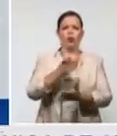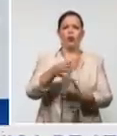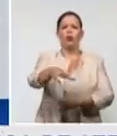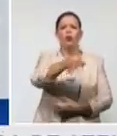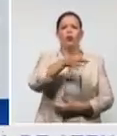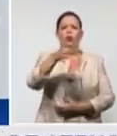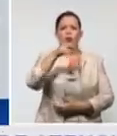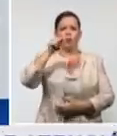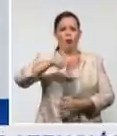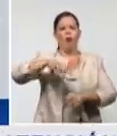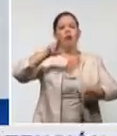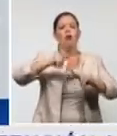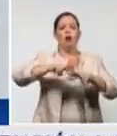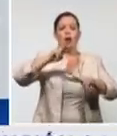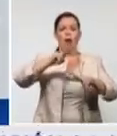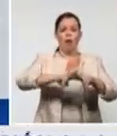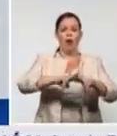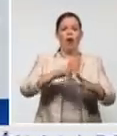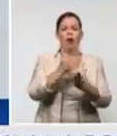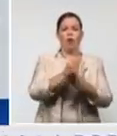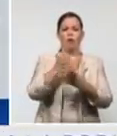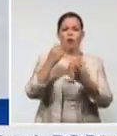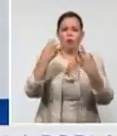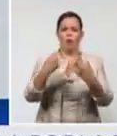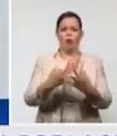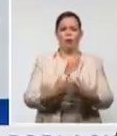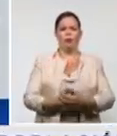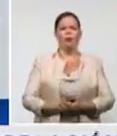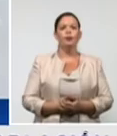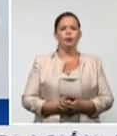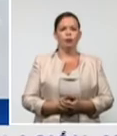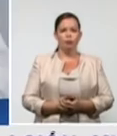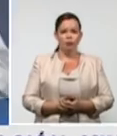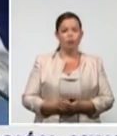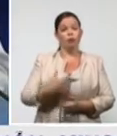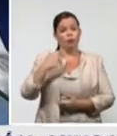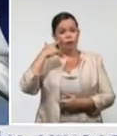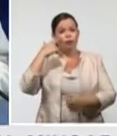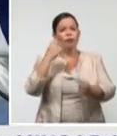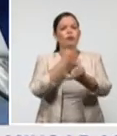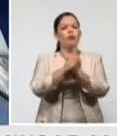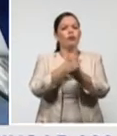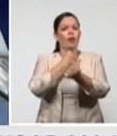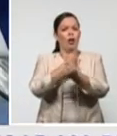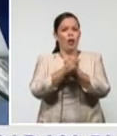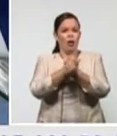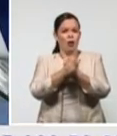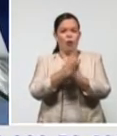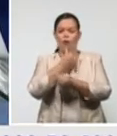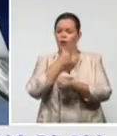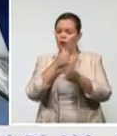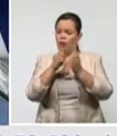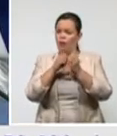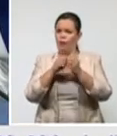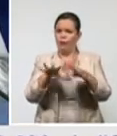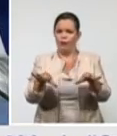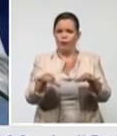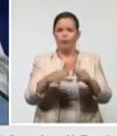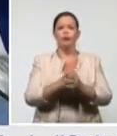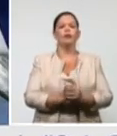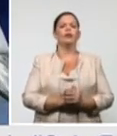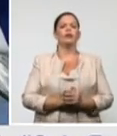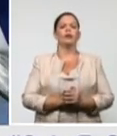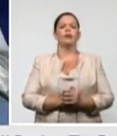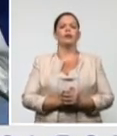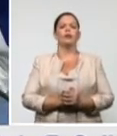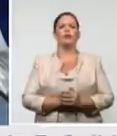los casos confirmados y por lo tanto el alto riesgo de transmisión. Le he pedido a